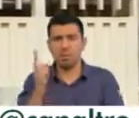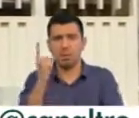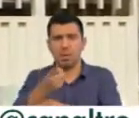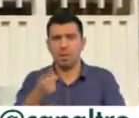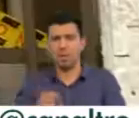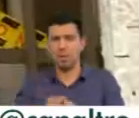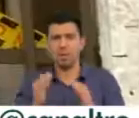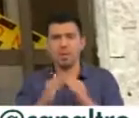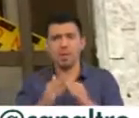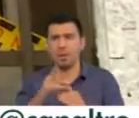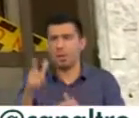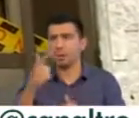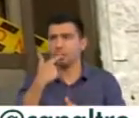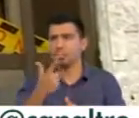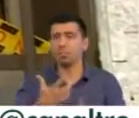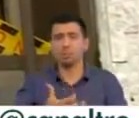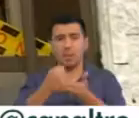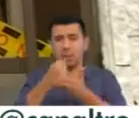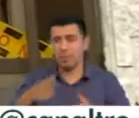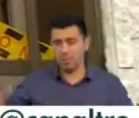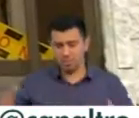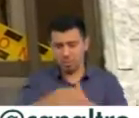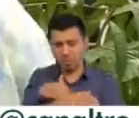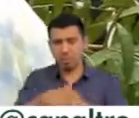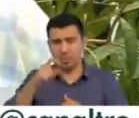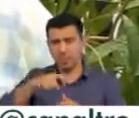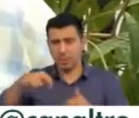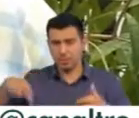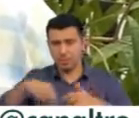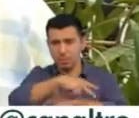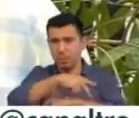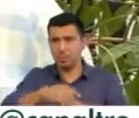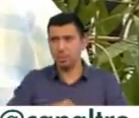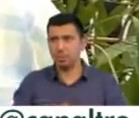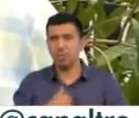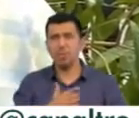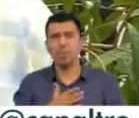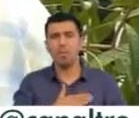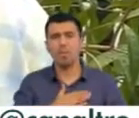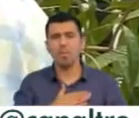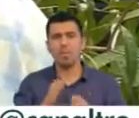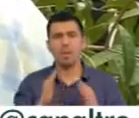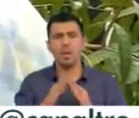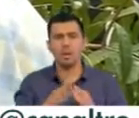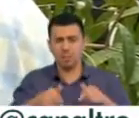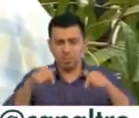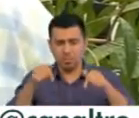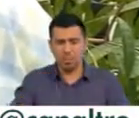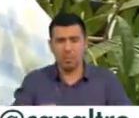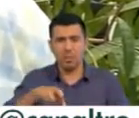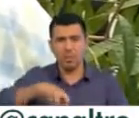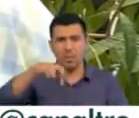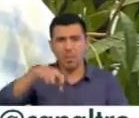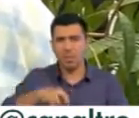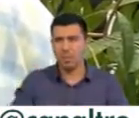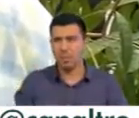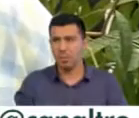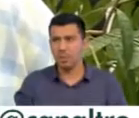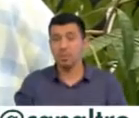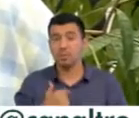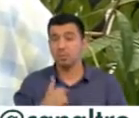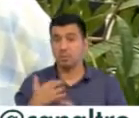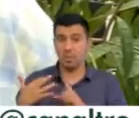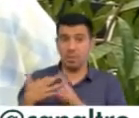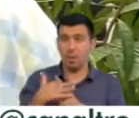demanda contra ellos para recuperar el espacio público propietario de una casa aquí en provenza que también estoy